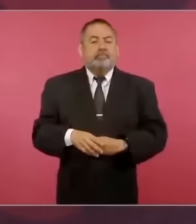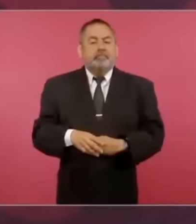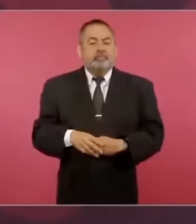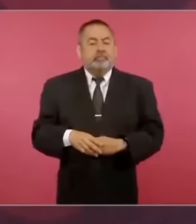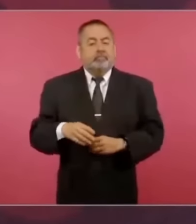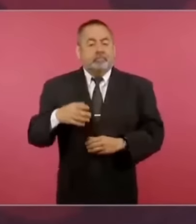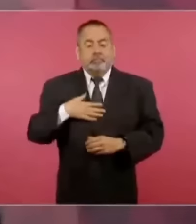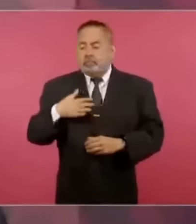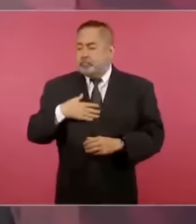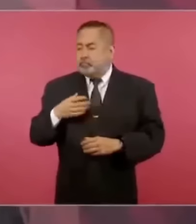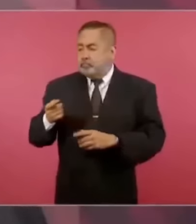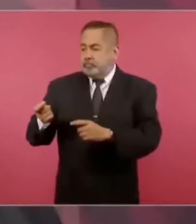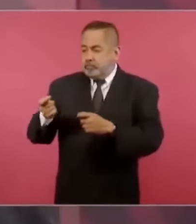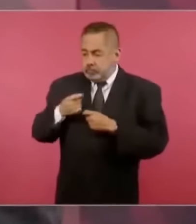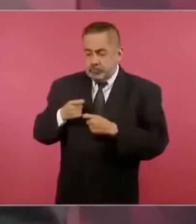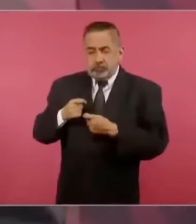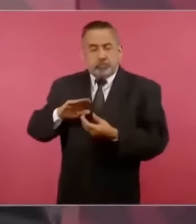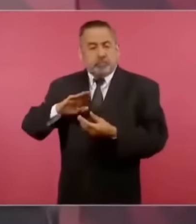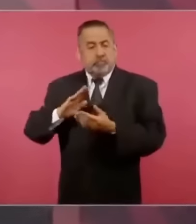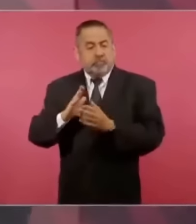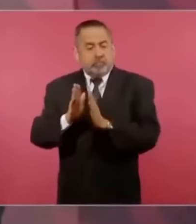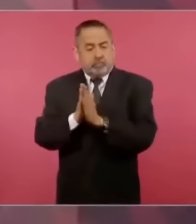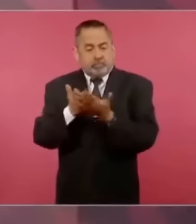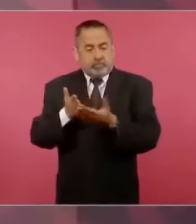y me mandaron un expediente